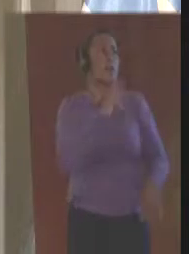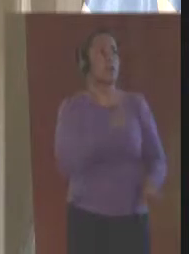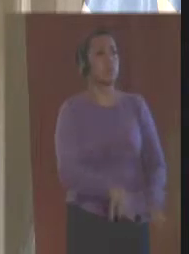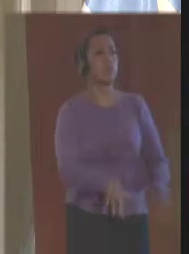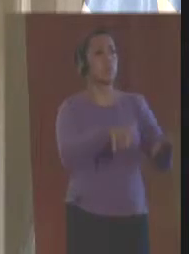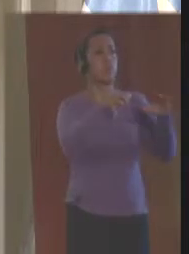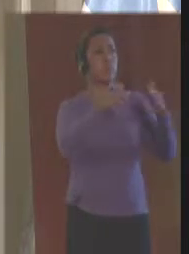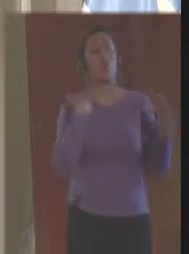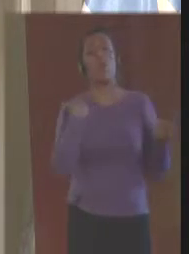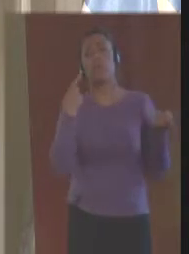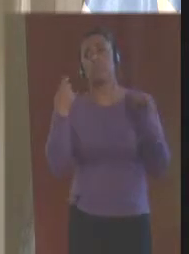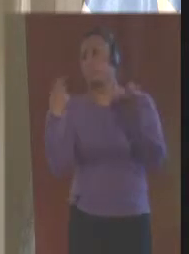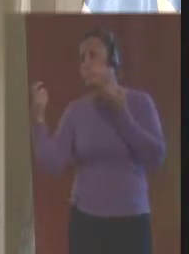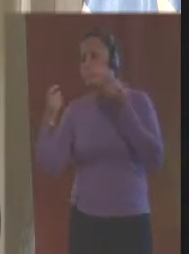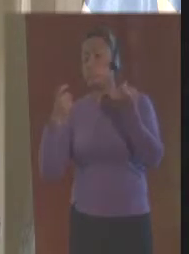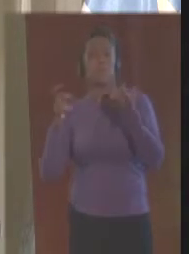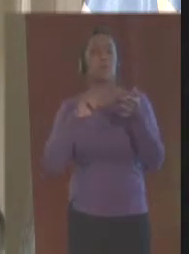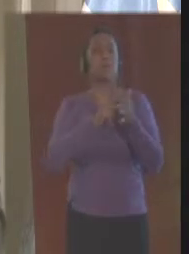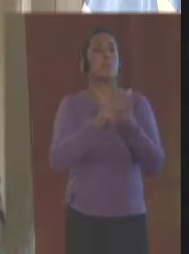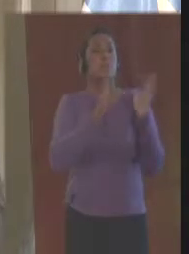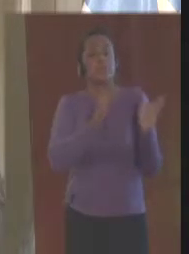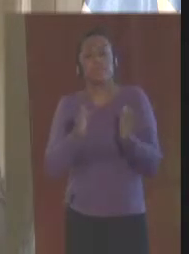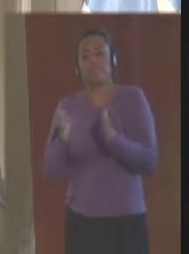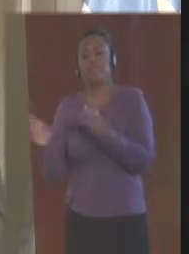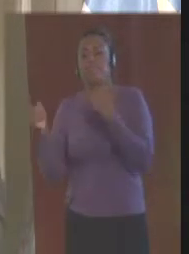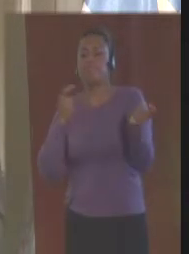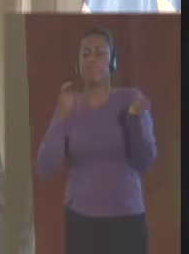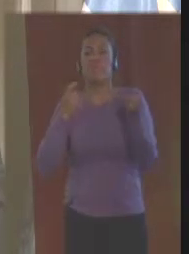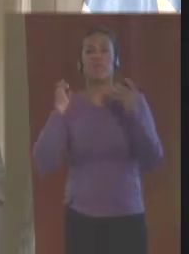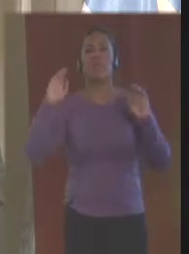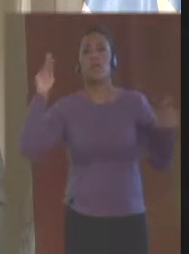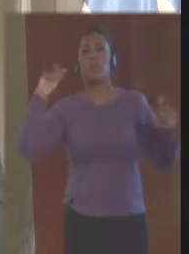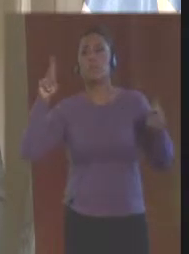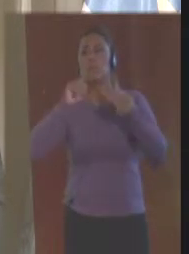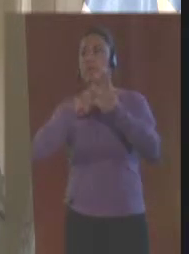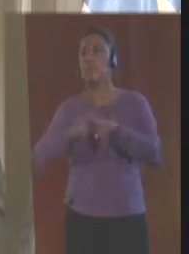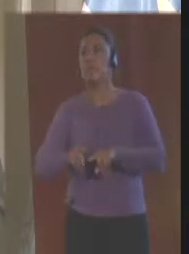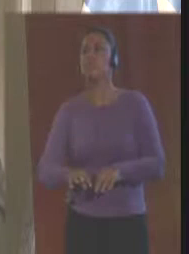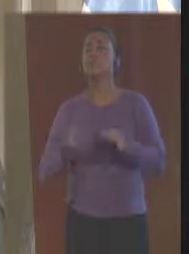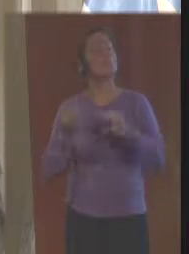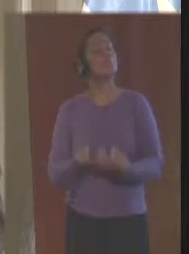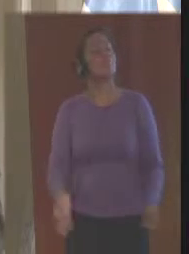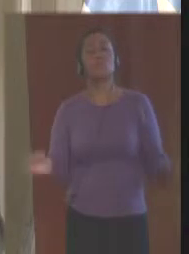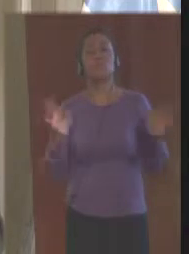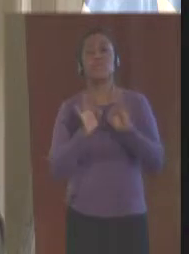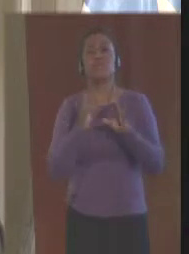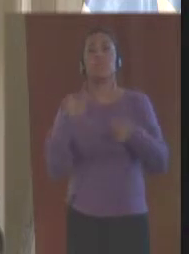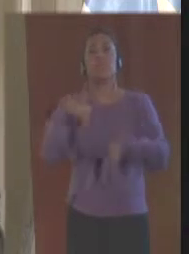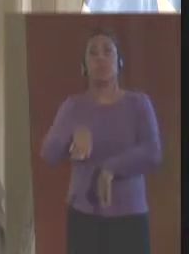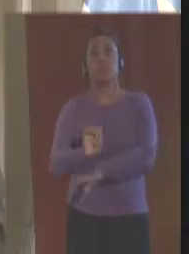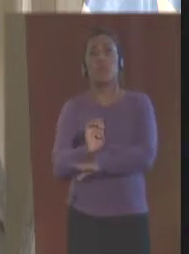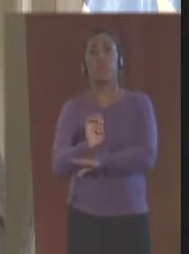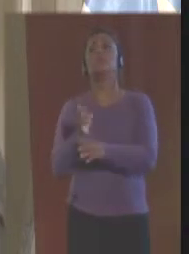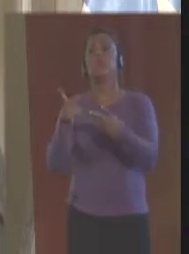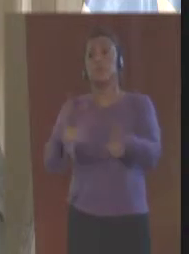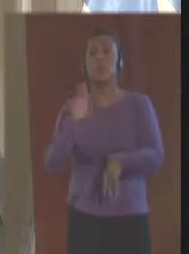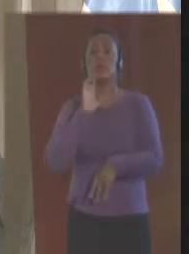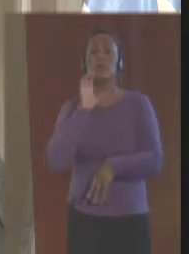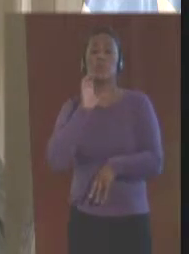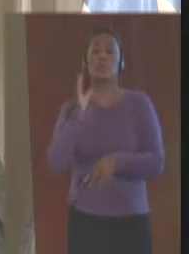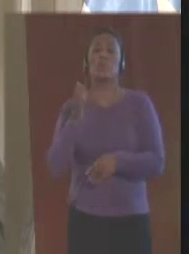gestión con una inundación. Es decir, la gestión del territorio y las políticas en materia de prevención son fundamentales. En el caso ecuatoriano y en el caso de